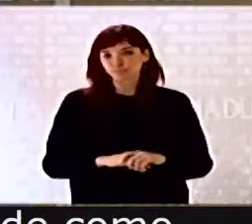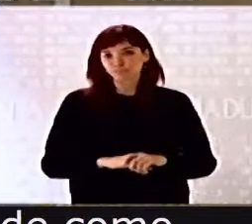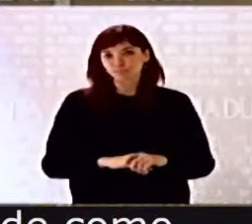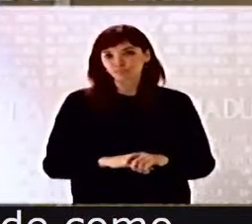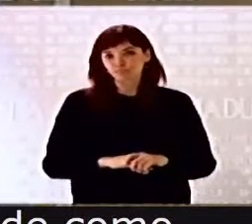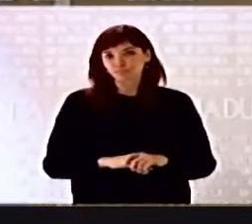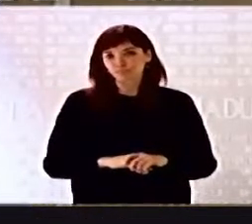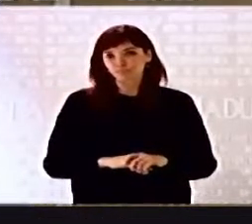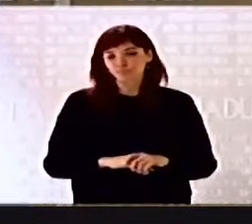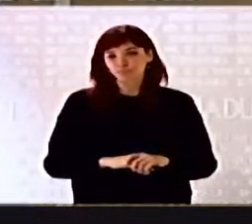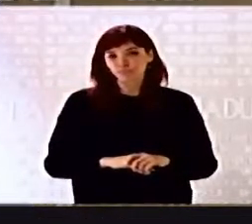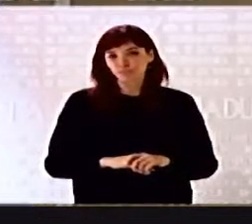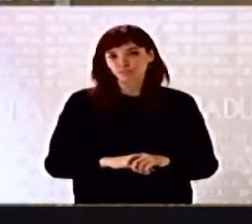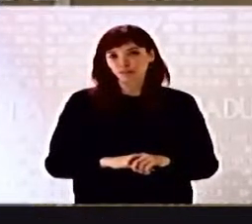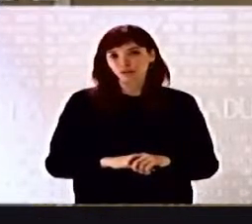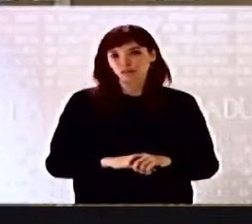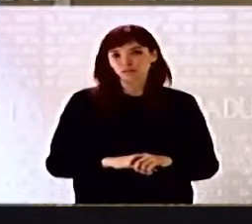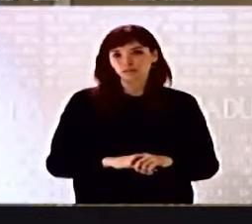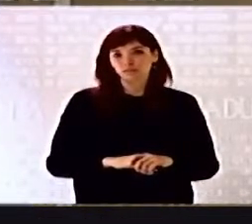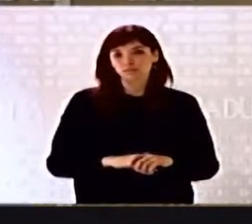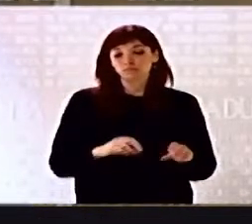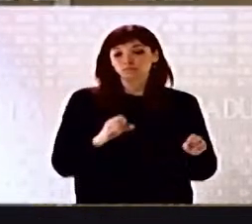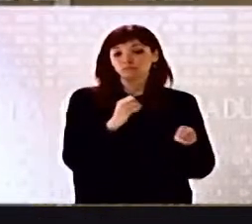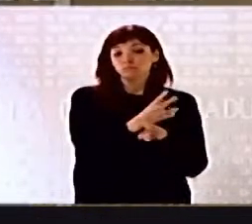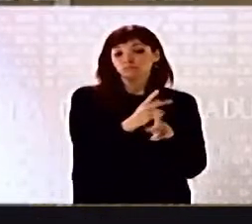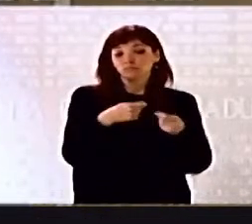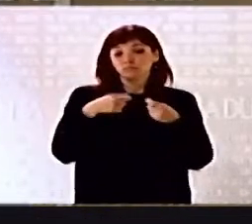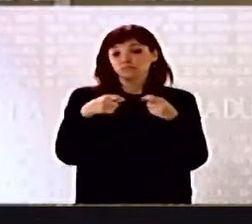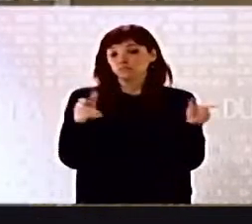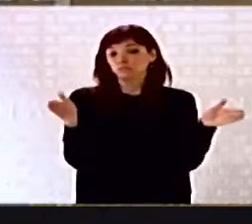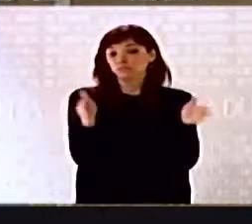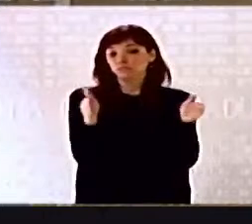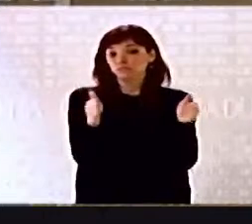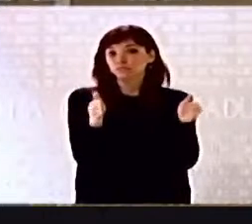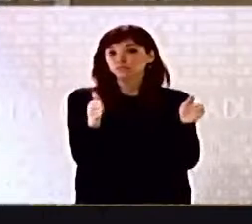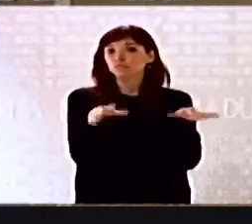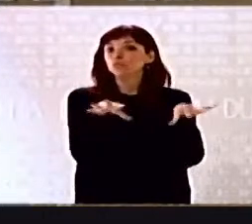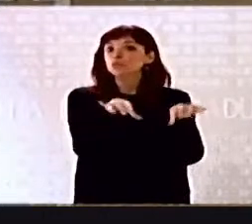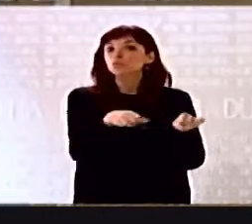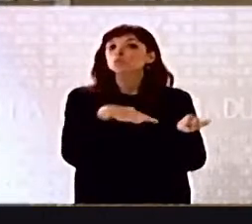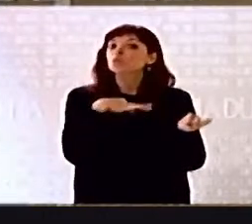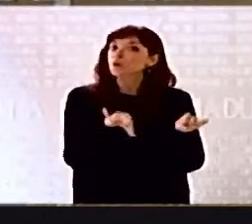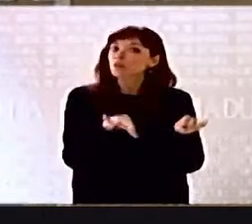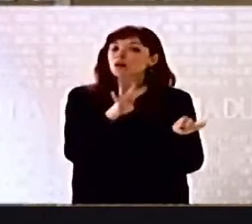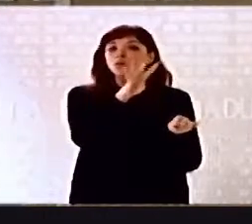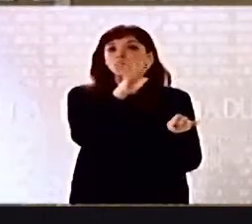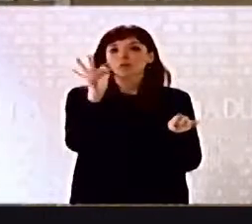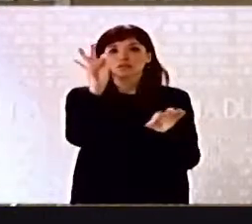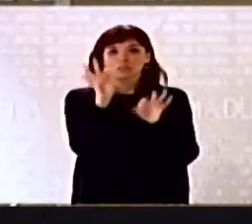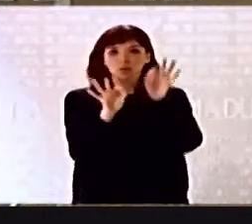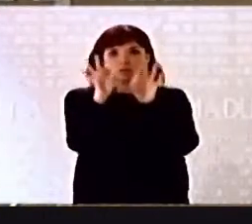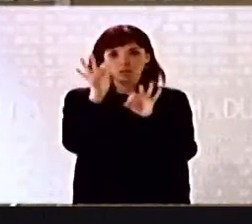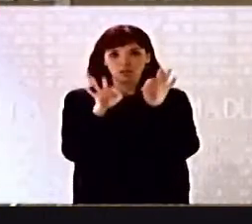Los locales y establecimientos minoristas se llevan al 40%